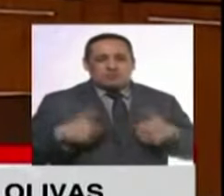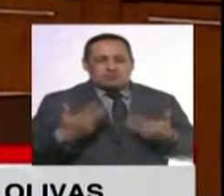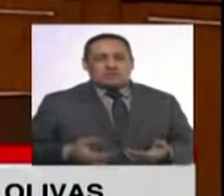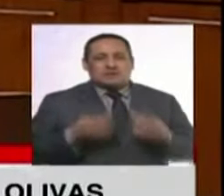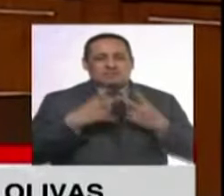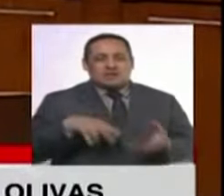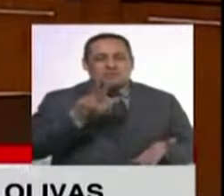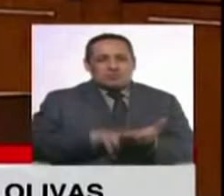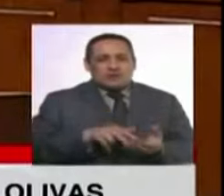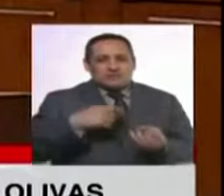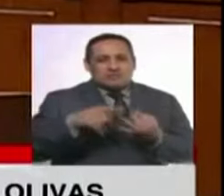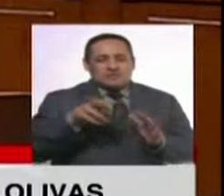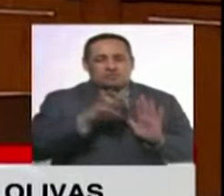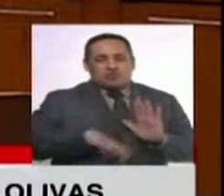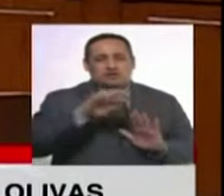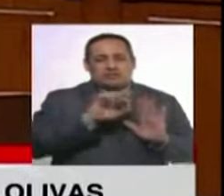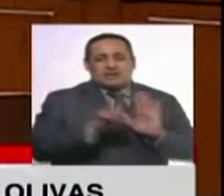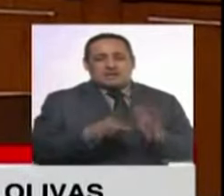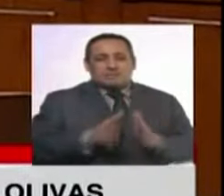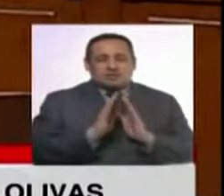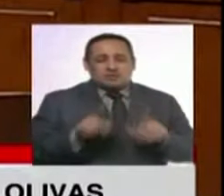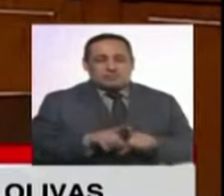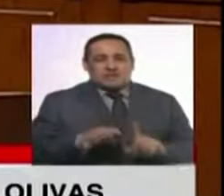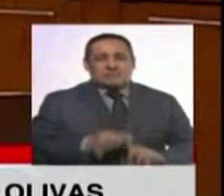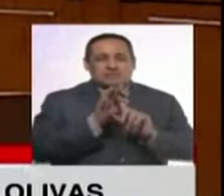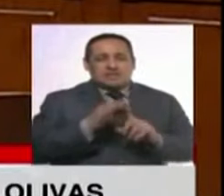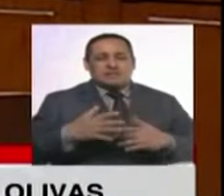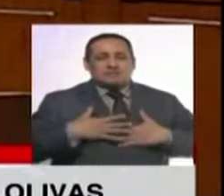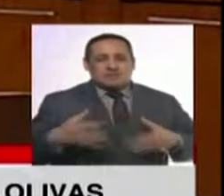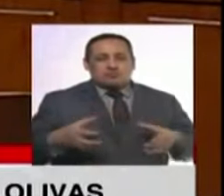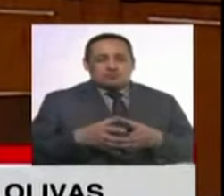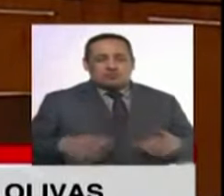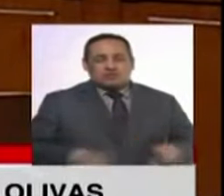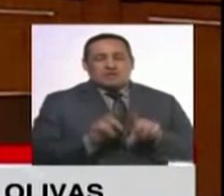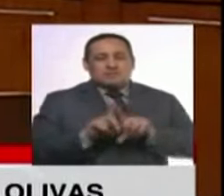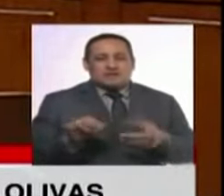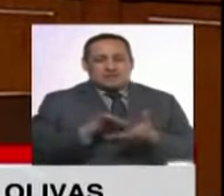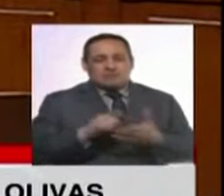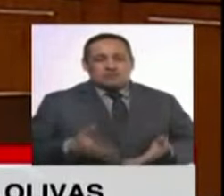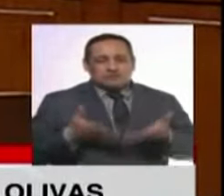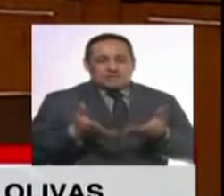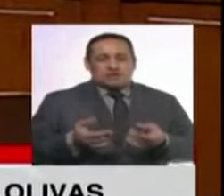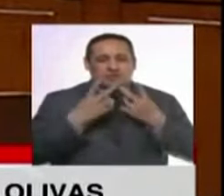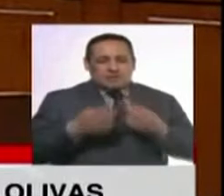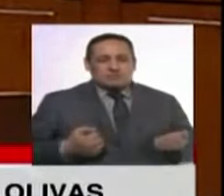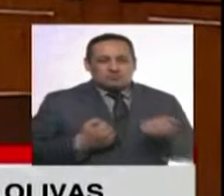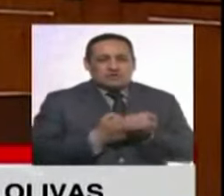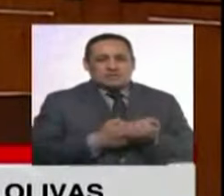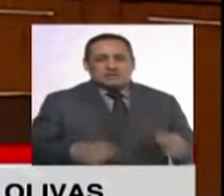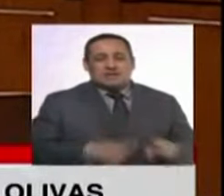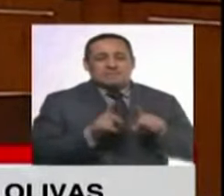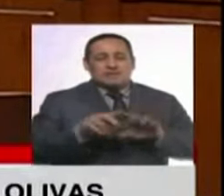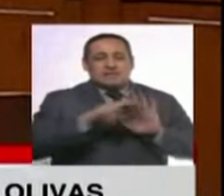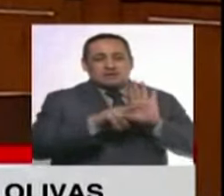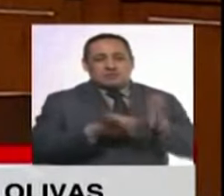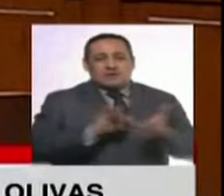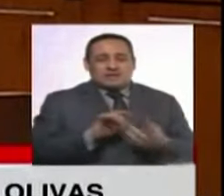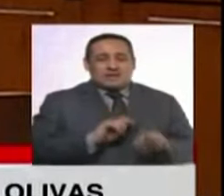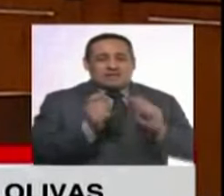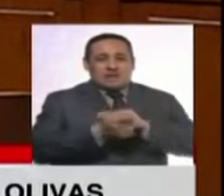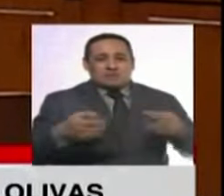aprobar los proyectos de ley que se han solicitado Y en especial desde mi sector hemos originamos e impulsado que la Norma que